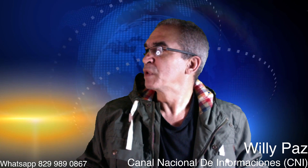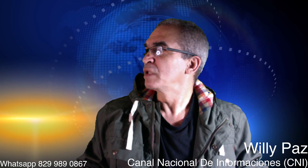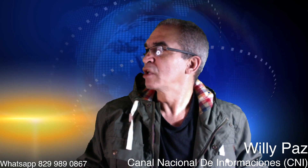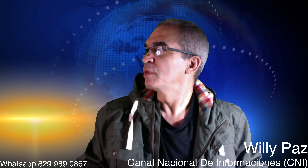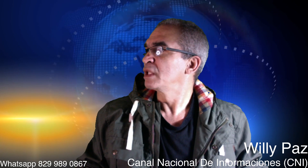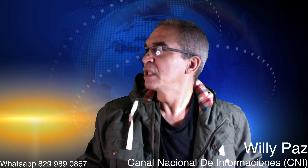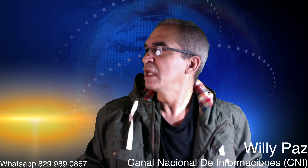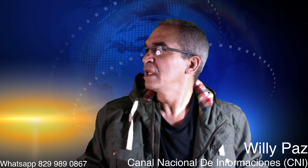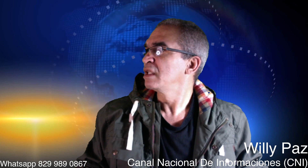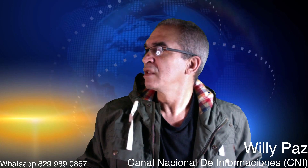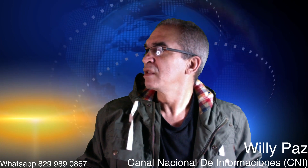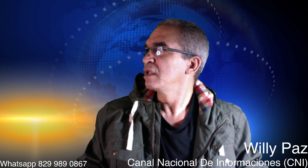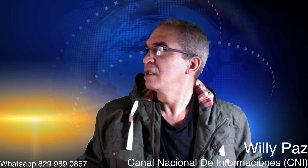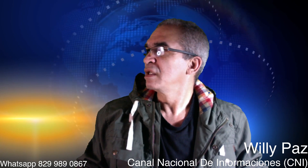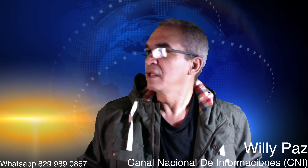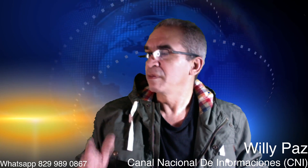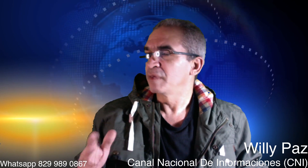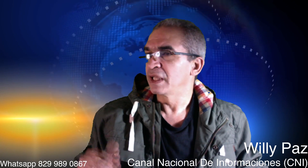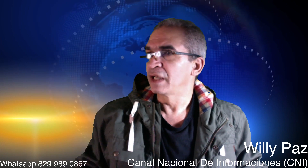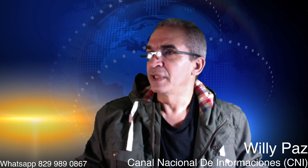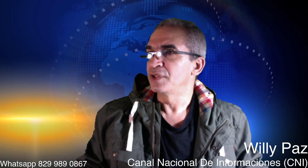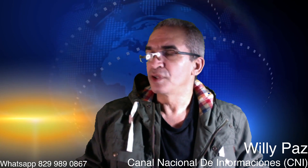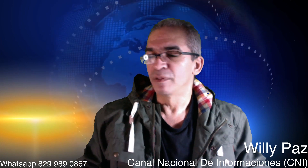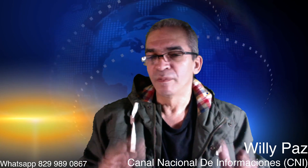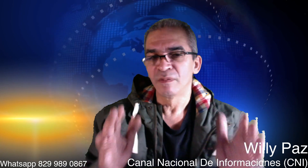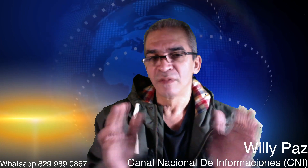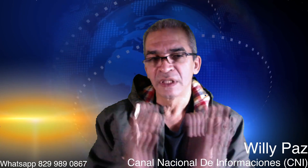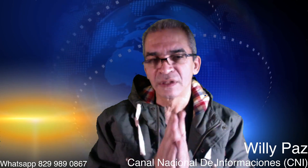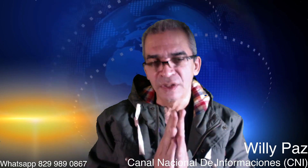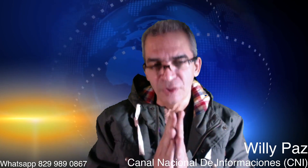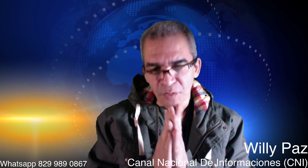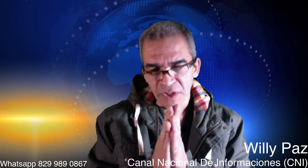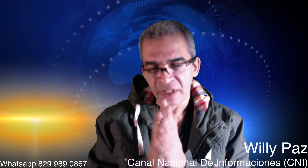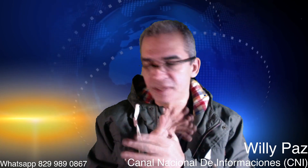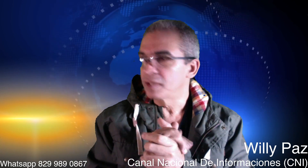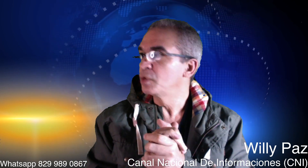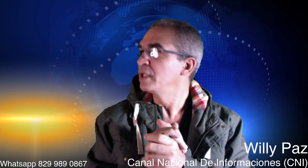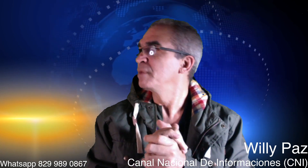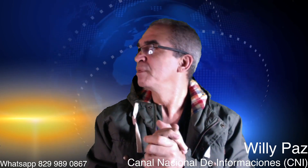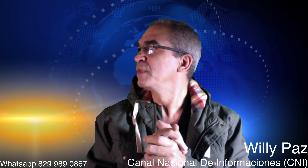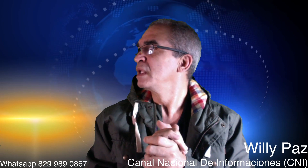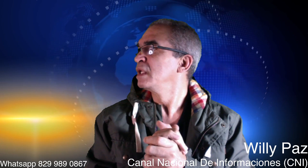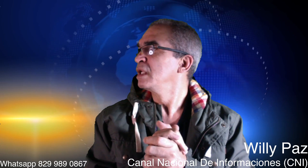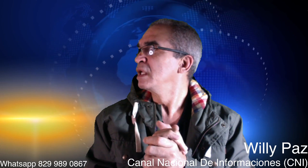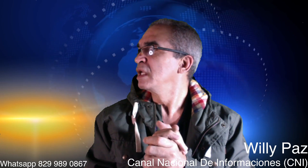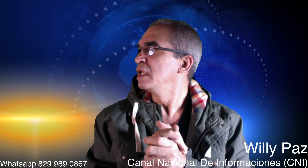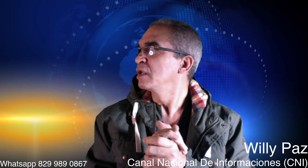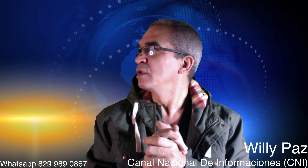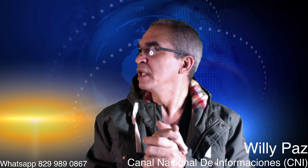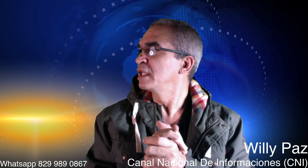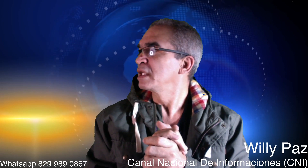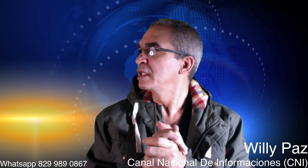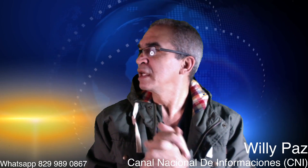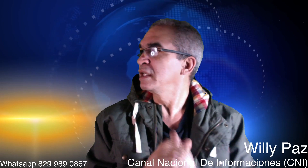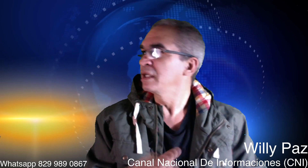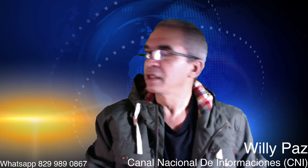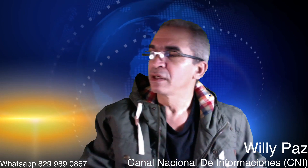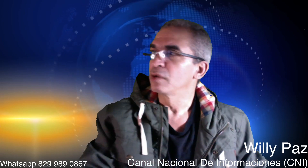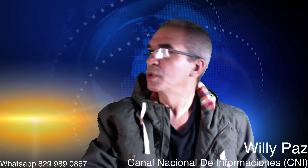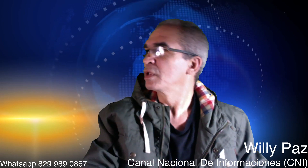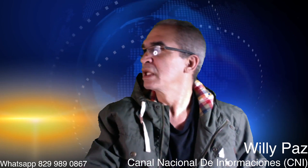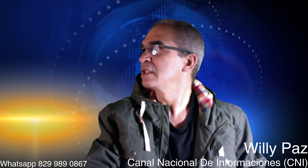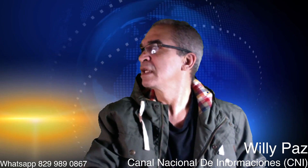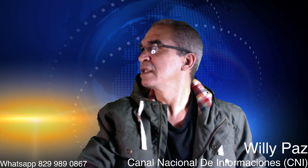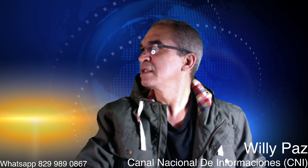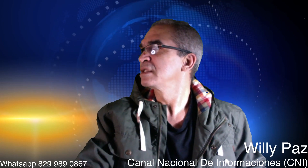Me pregunta cómo está y me da la bendición del Señor. Muchas gracias, Julia. Condéter está ahí,